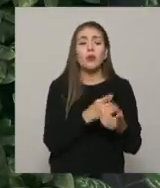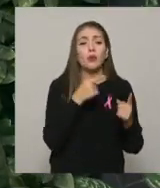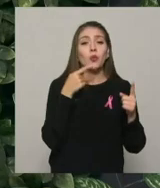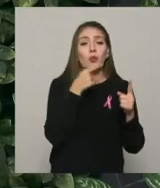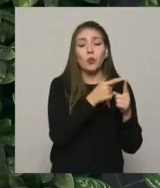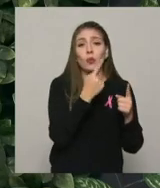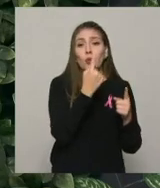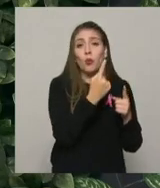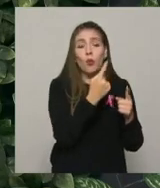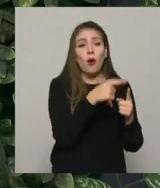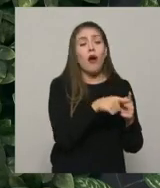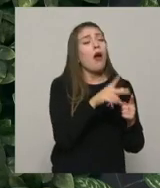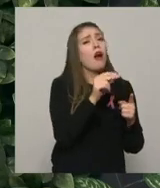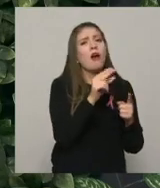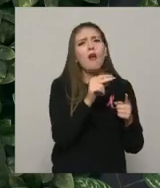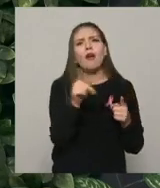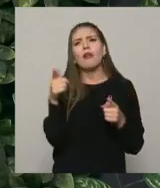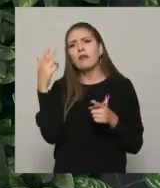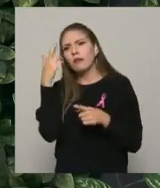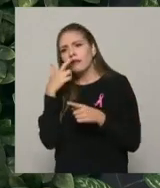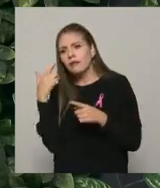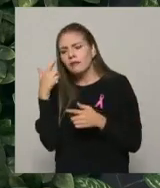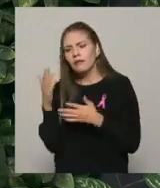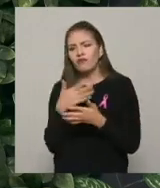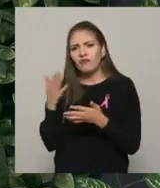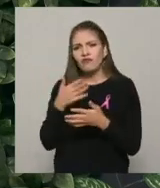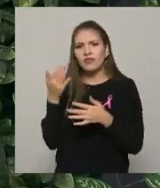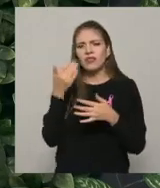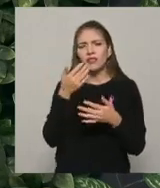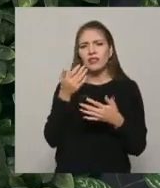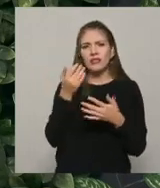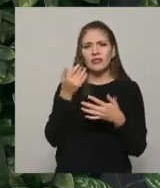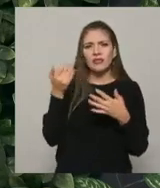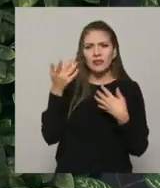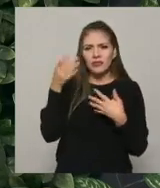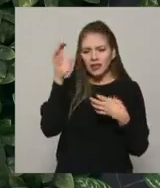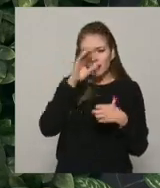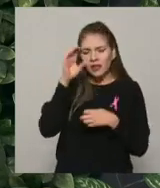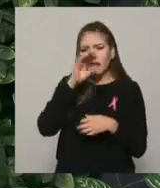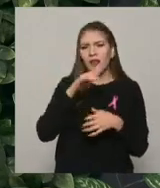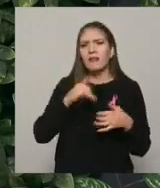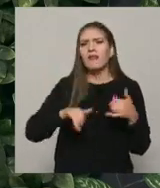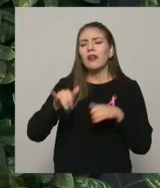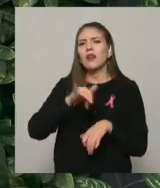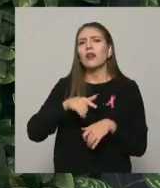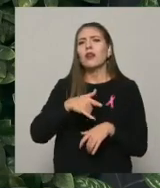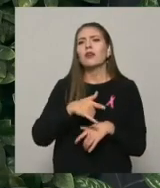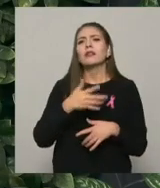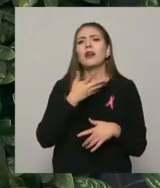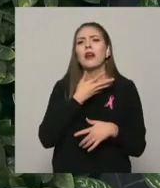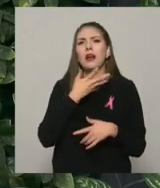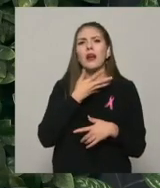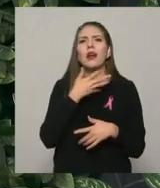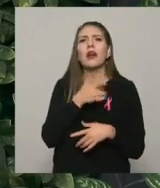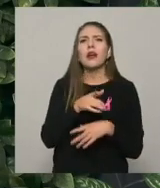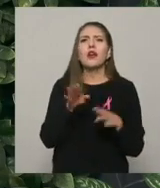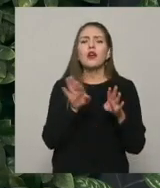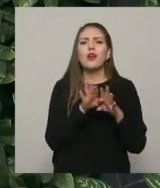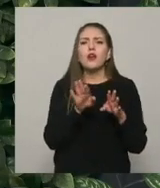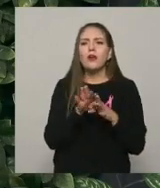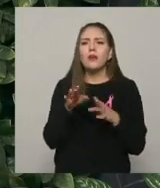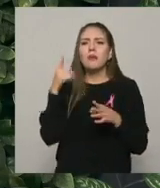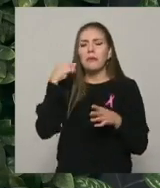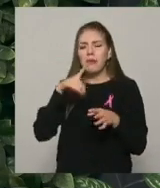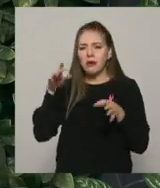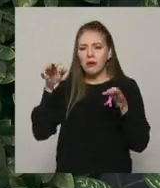entrevista, también revisan artículos científicos, se documentan muy bien para entonces poder establecer una